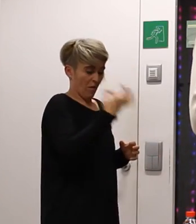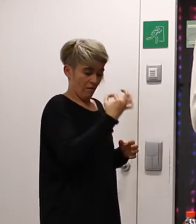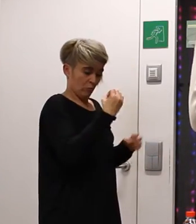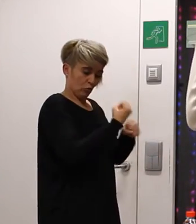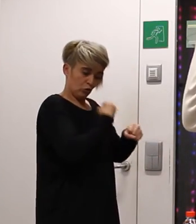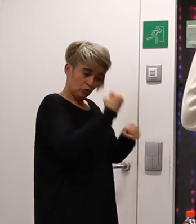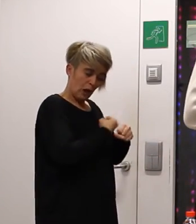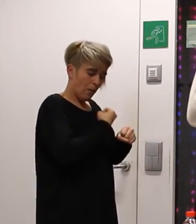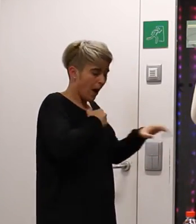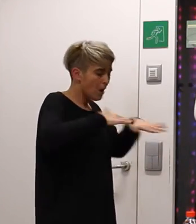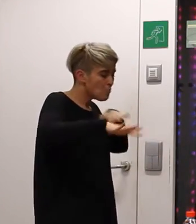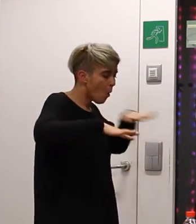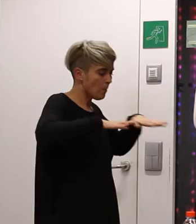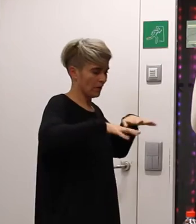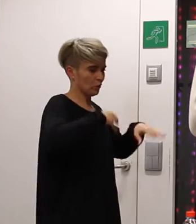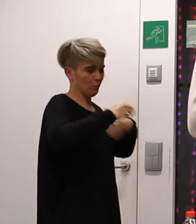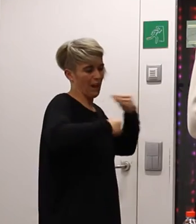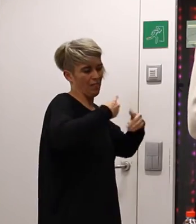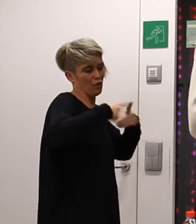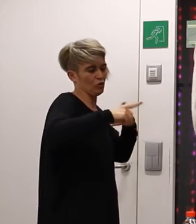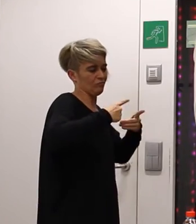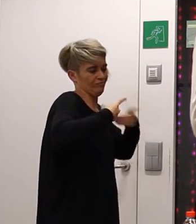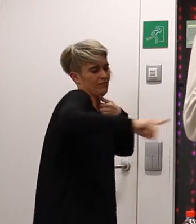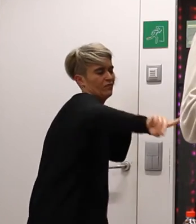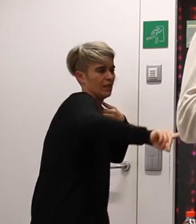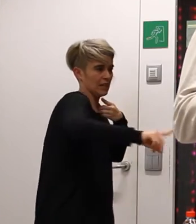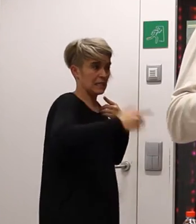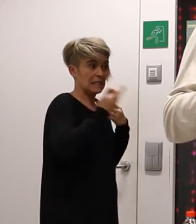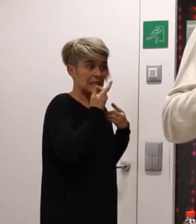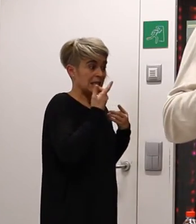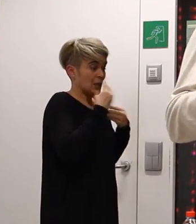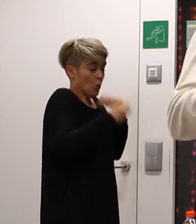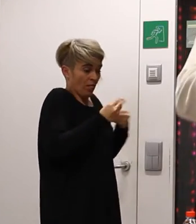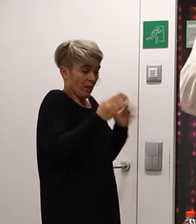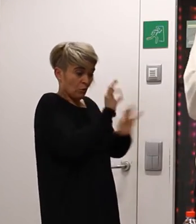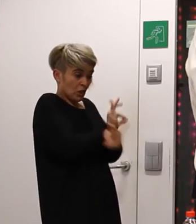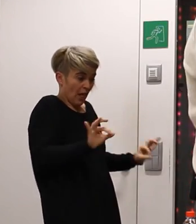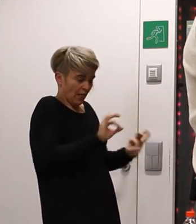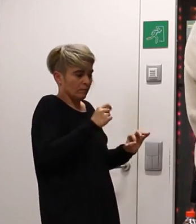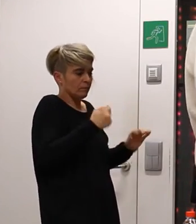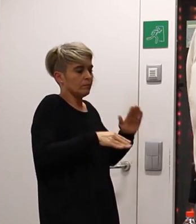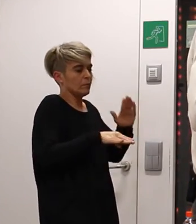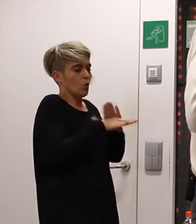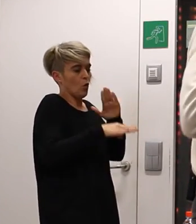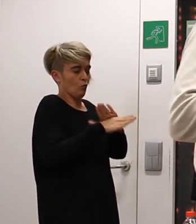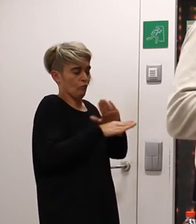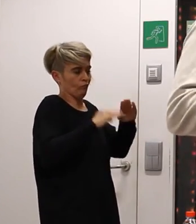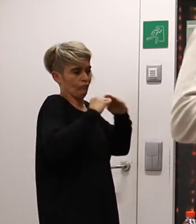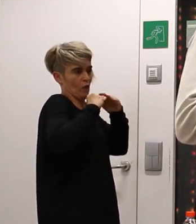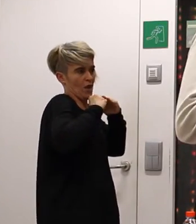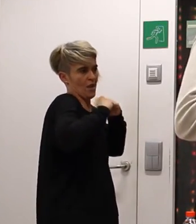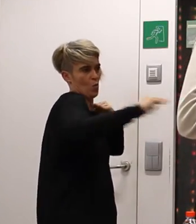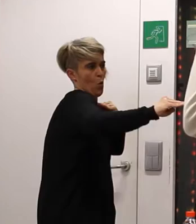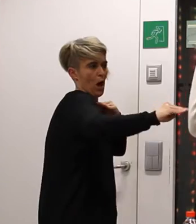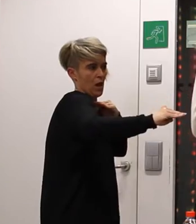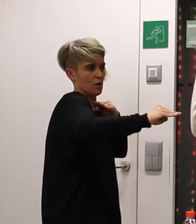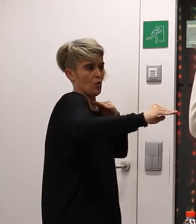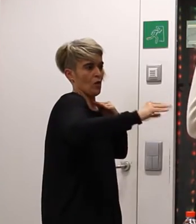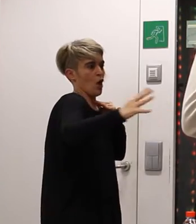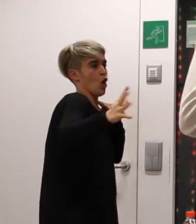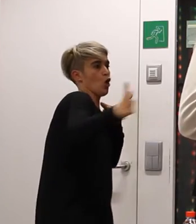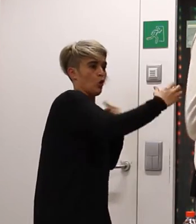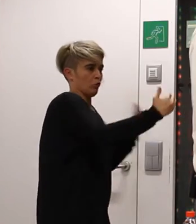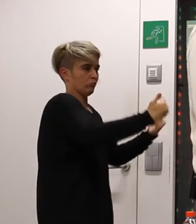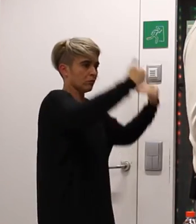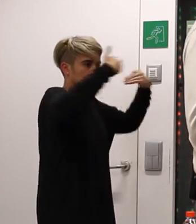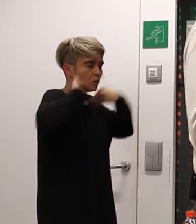no hacemos nada distinto todo va a seguir igual y que si nos rasgamos las vestiduras con la pobreza energética pero estamos aquí sudando de calor porque el aire acondicionado va